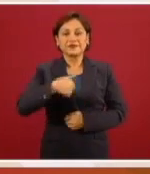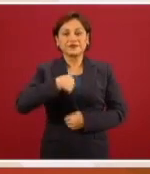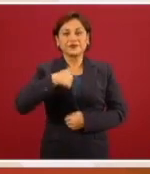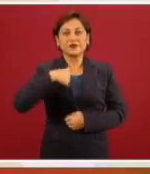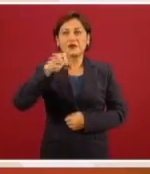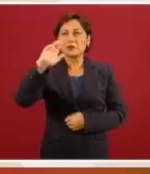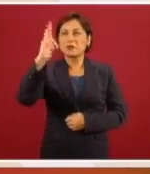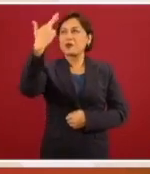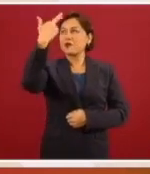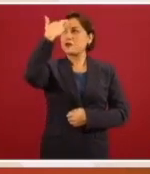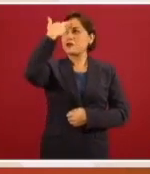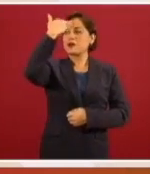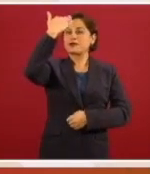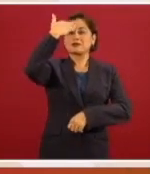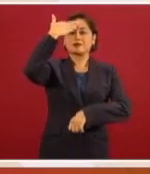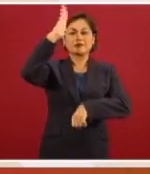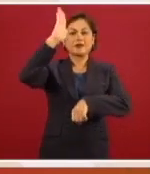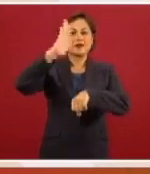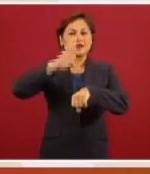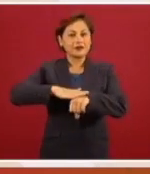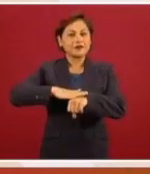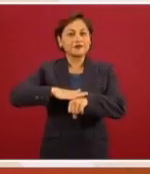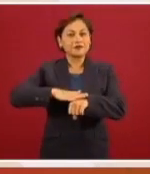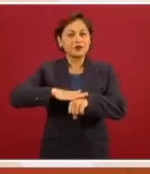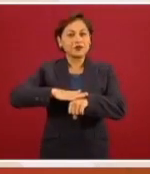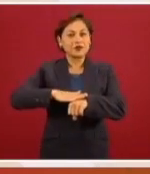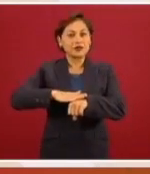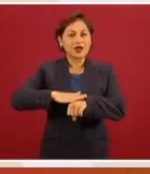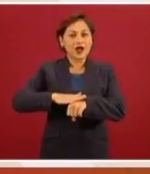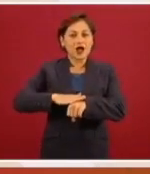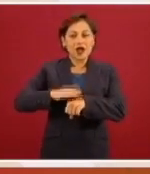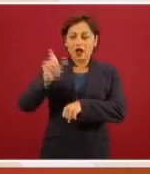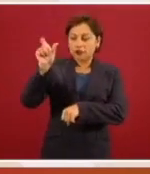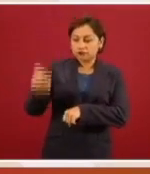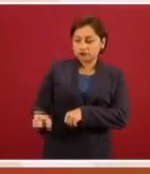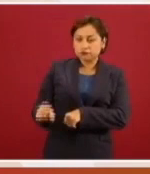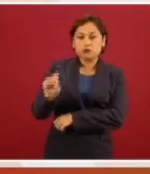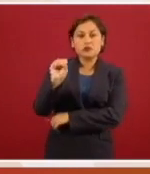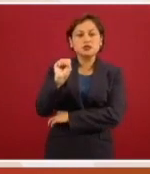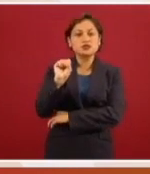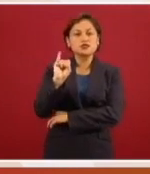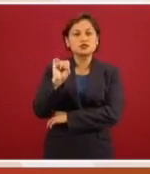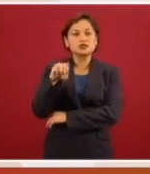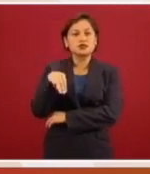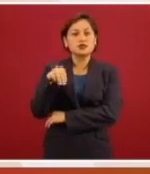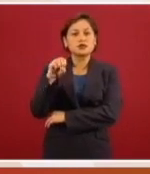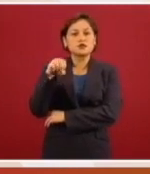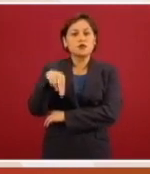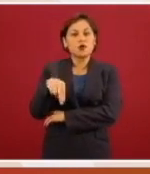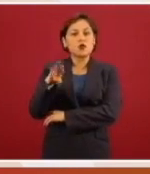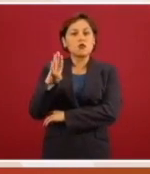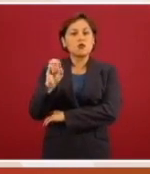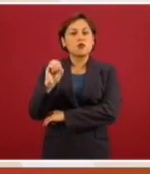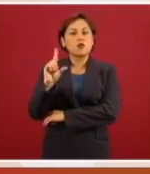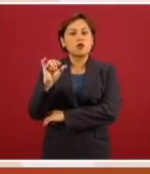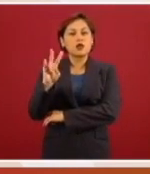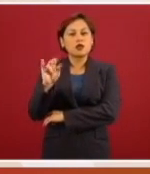cuando a Simón Bolívar, enfermo, acostado en una